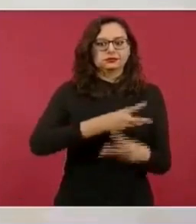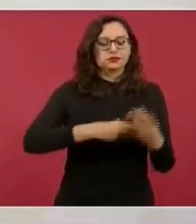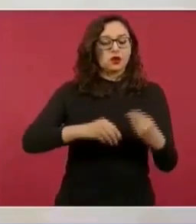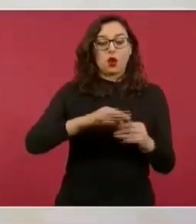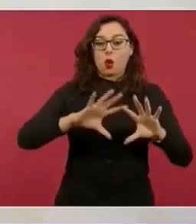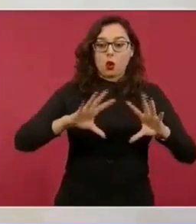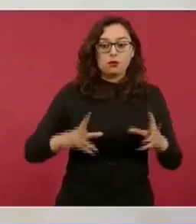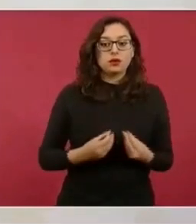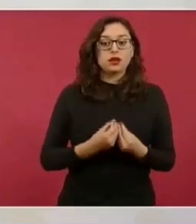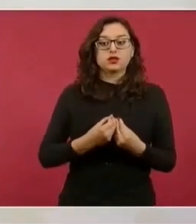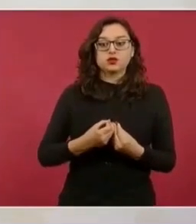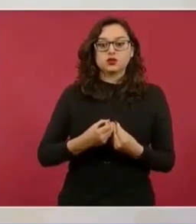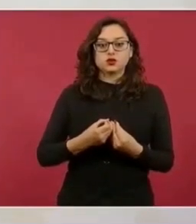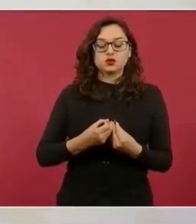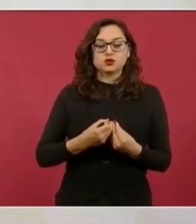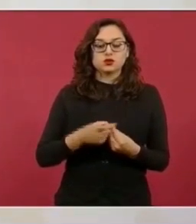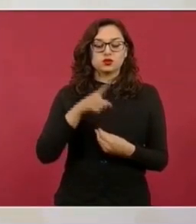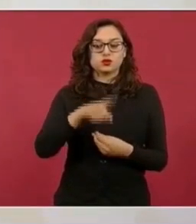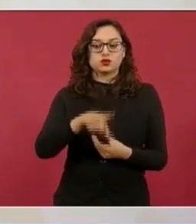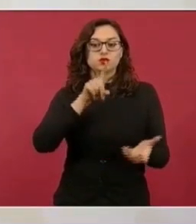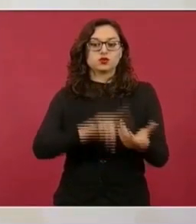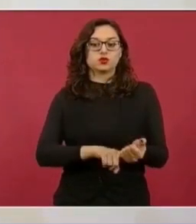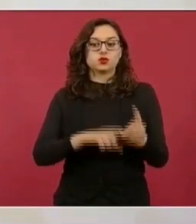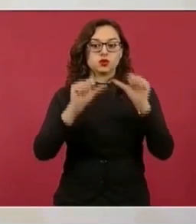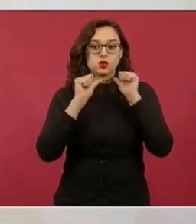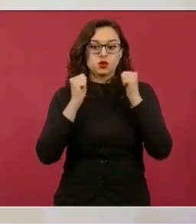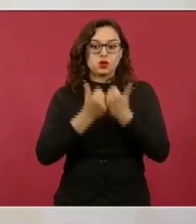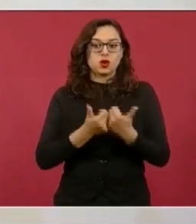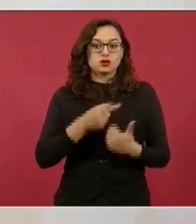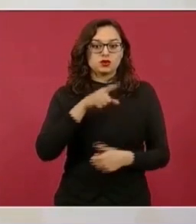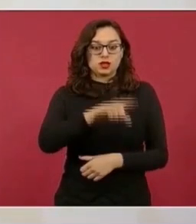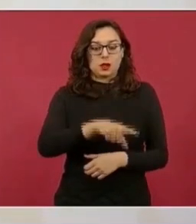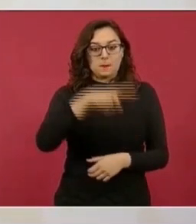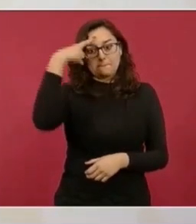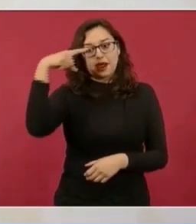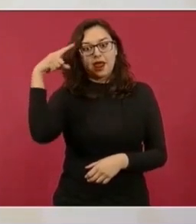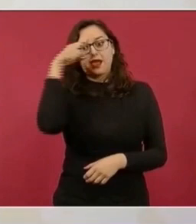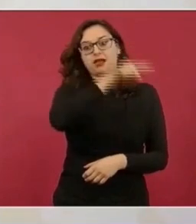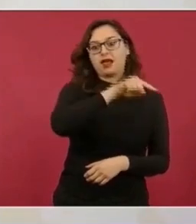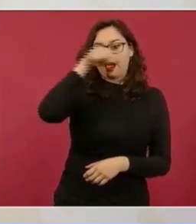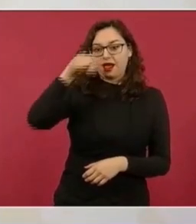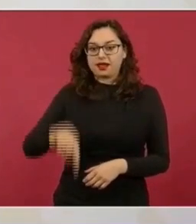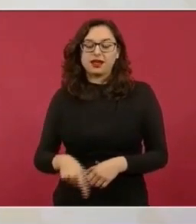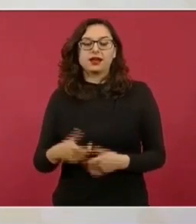para mexicanos de allá y de acá,